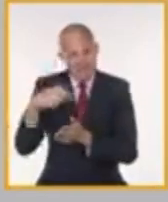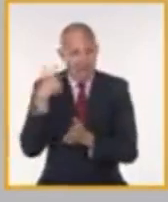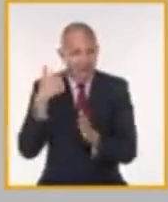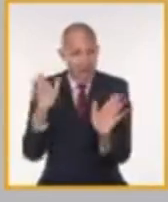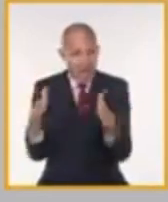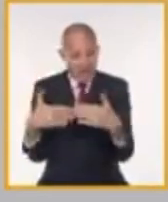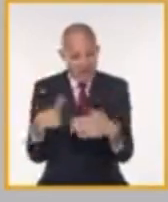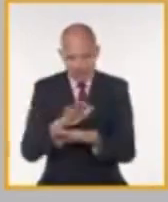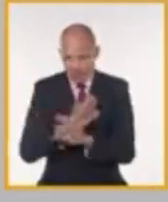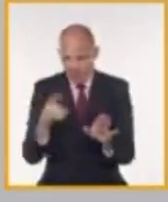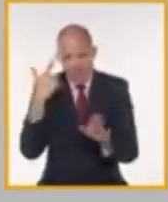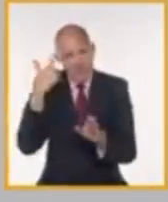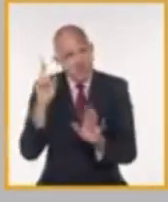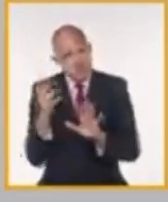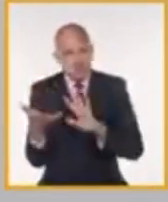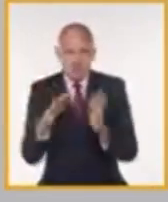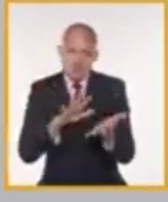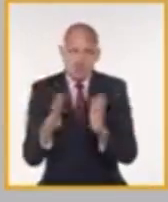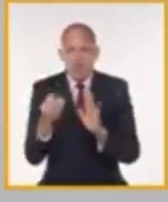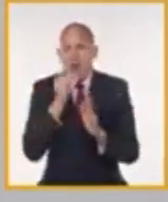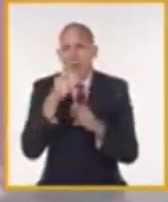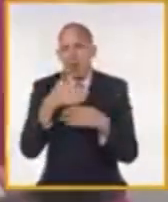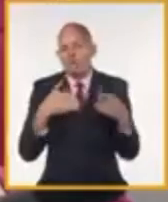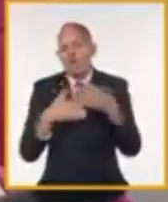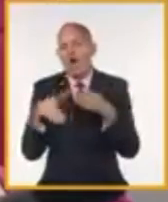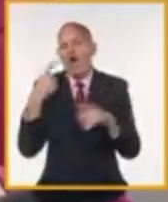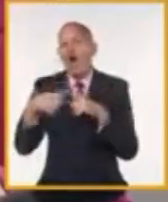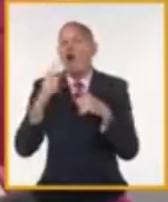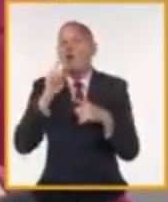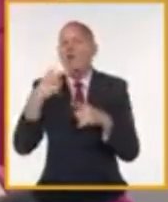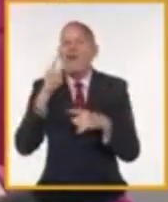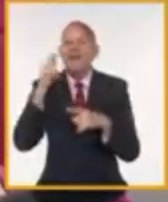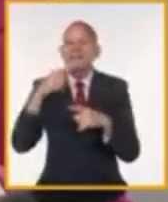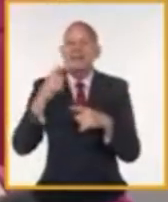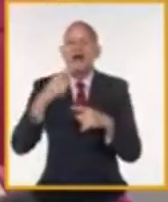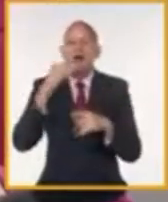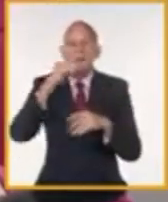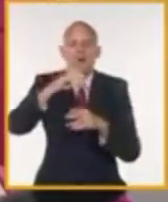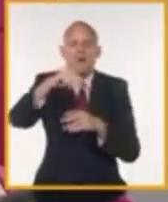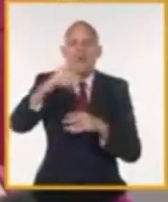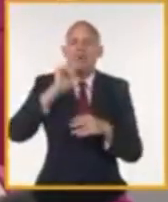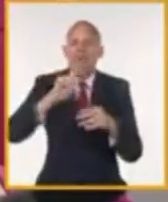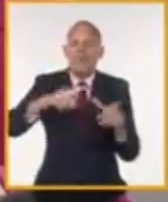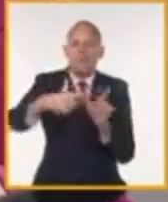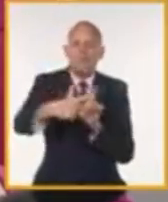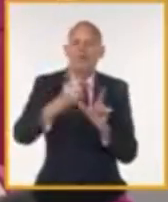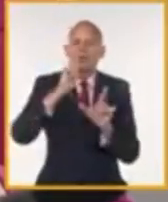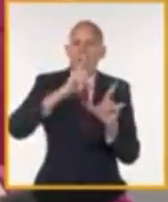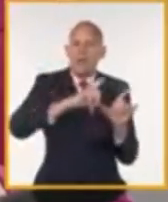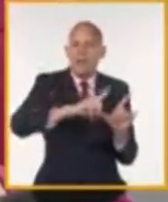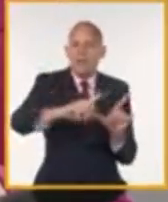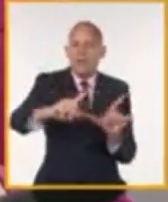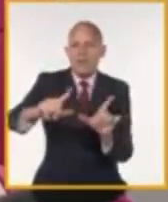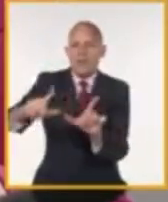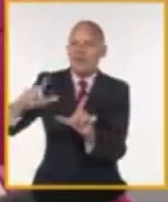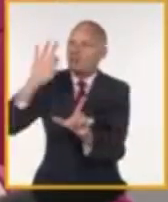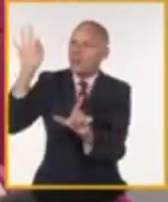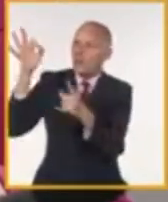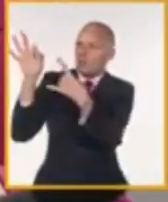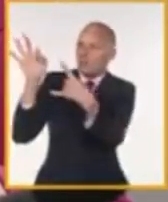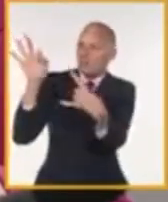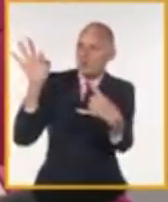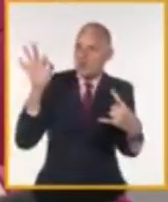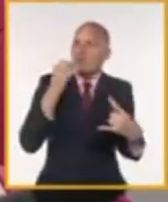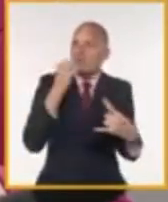el presente año con la construcción de un parque fotovoltaico que mejora la calidad de vida en nuestras comunidades pesqueras